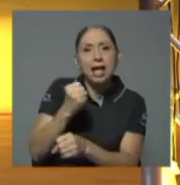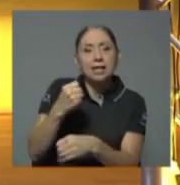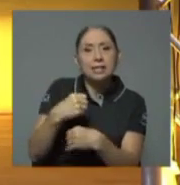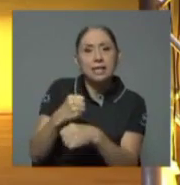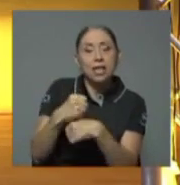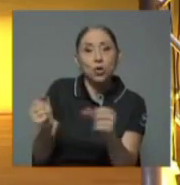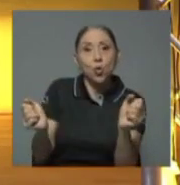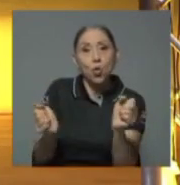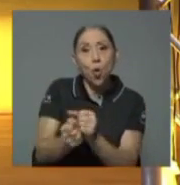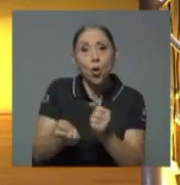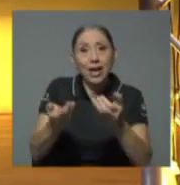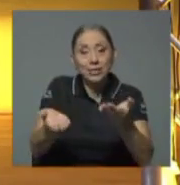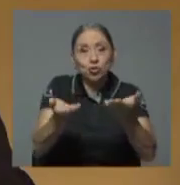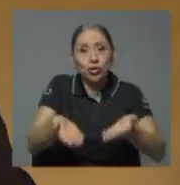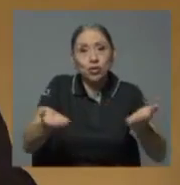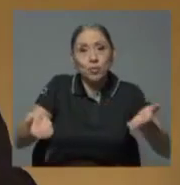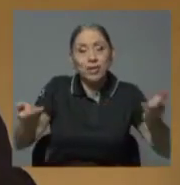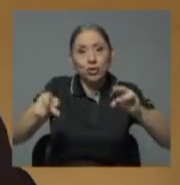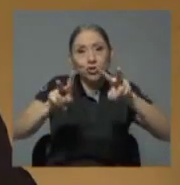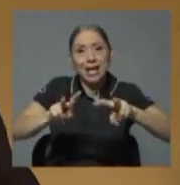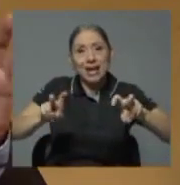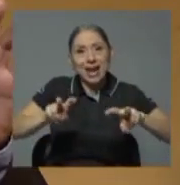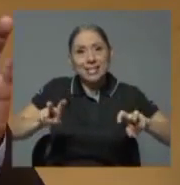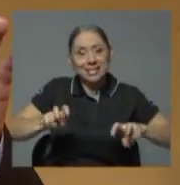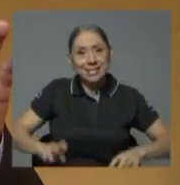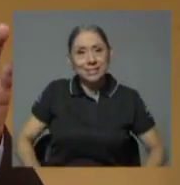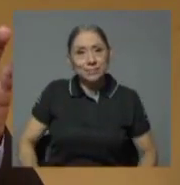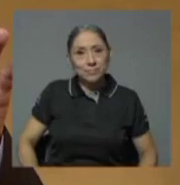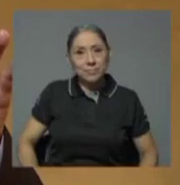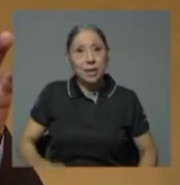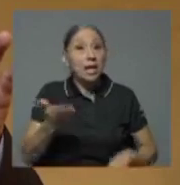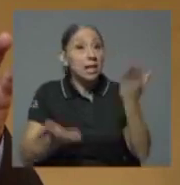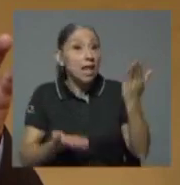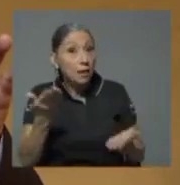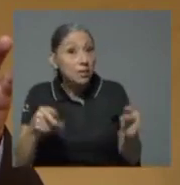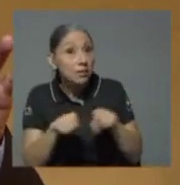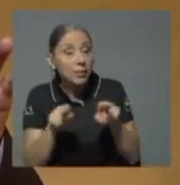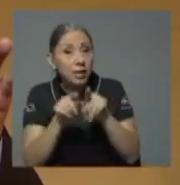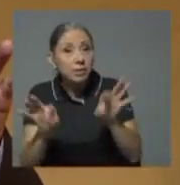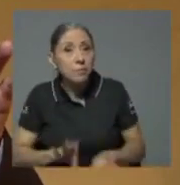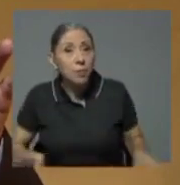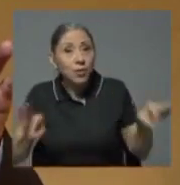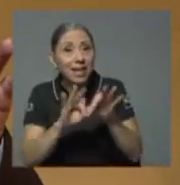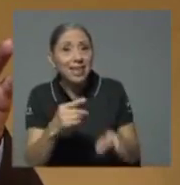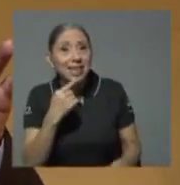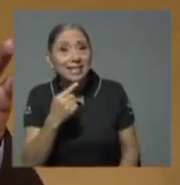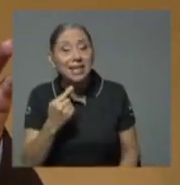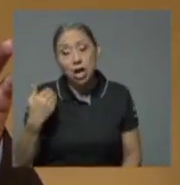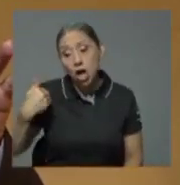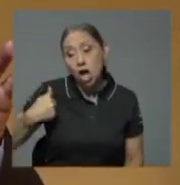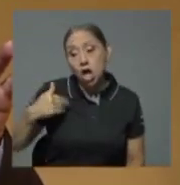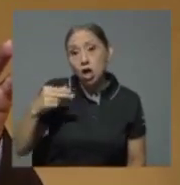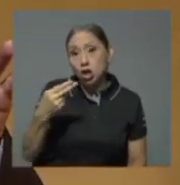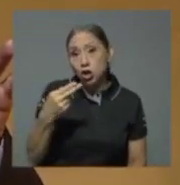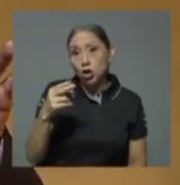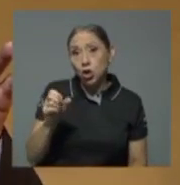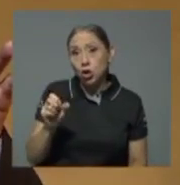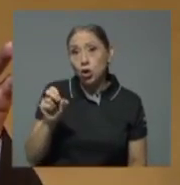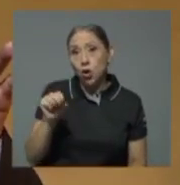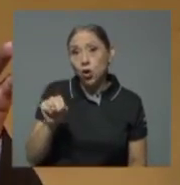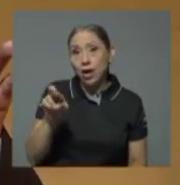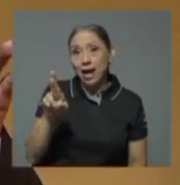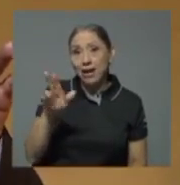con esos instrumentos de análisis, y tal vez vale la pena decir que don Henry